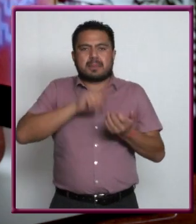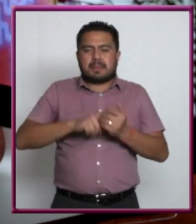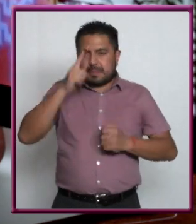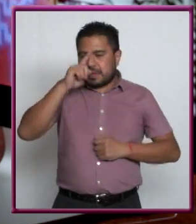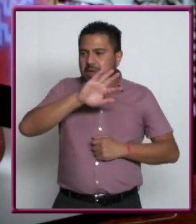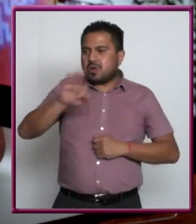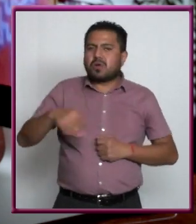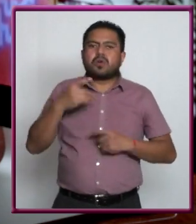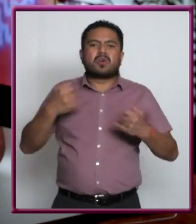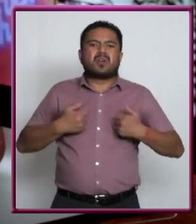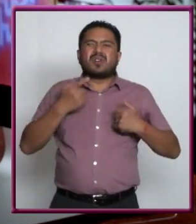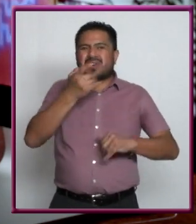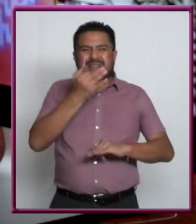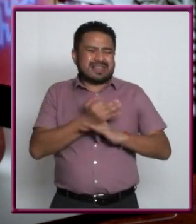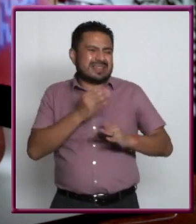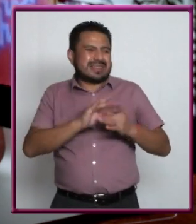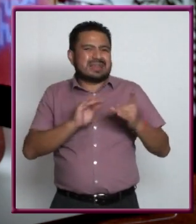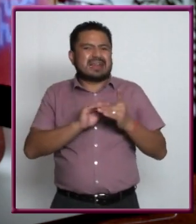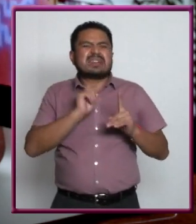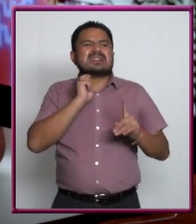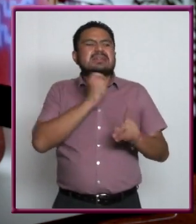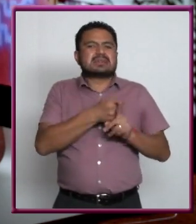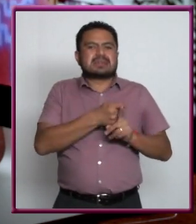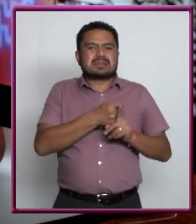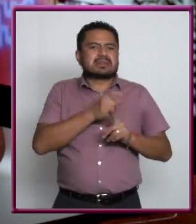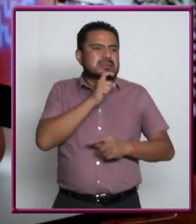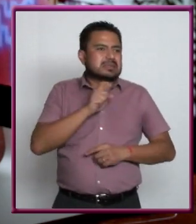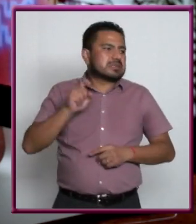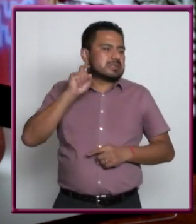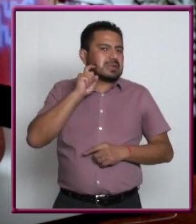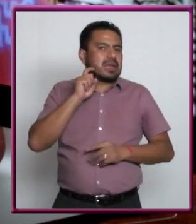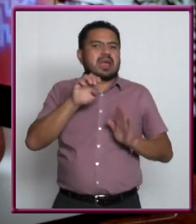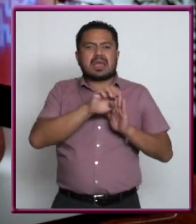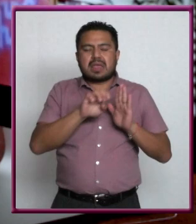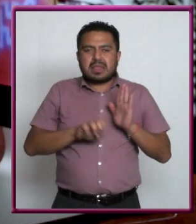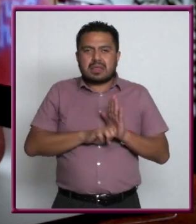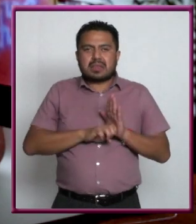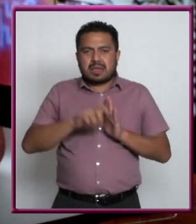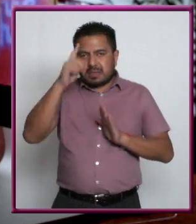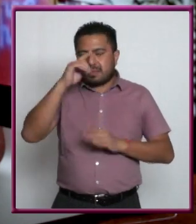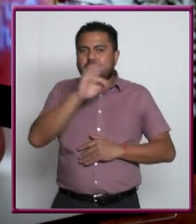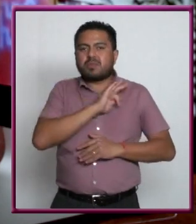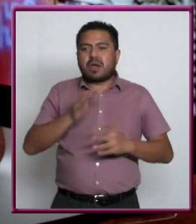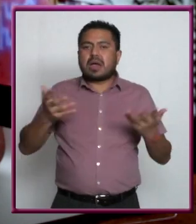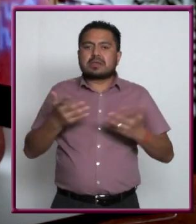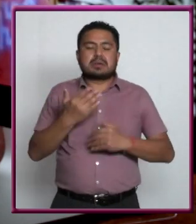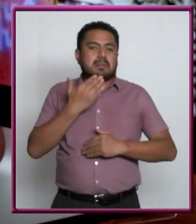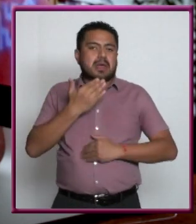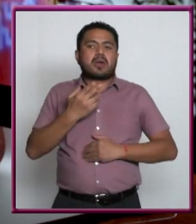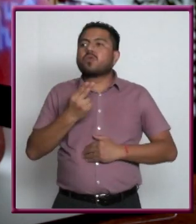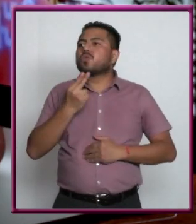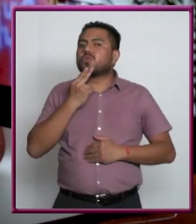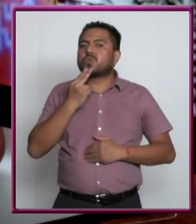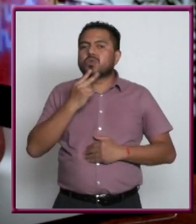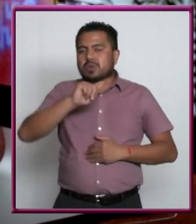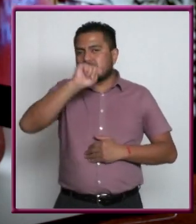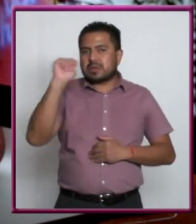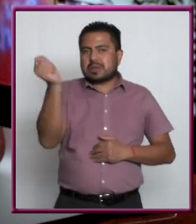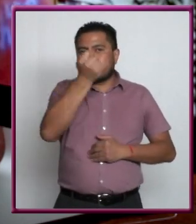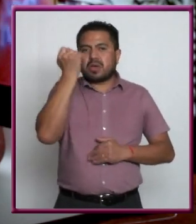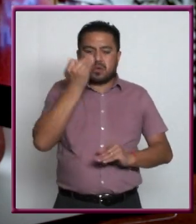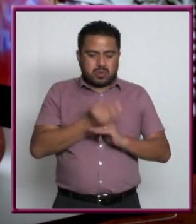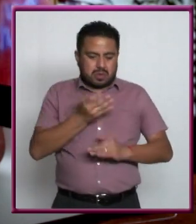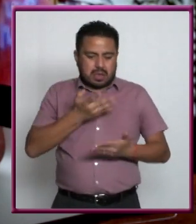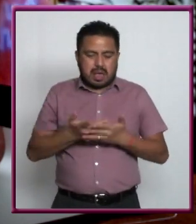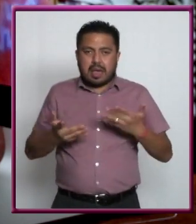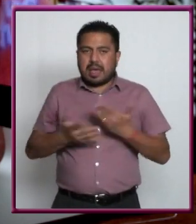los jóvenes, para que, como tú dices, tengan una sexualidad ética, para que puedan hacer un buen uso de la tecnología